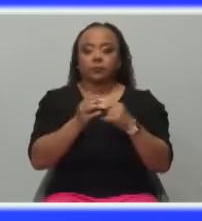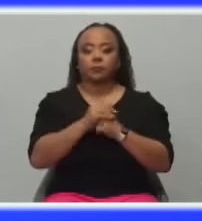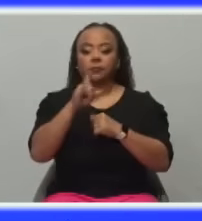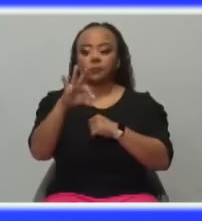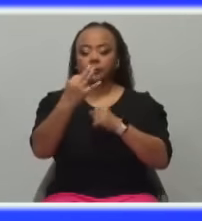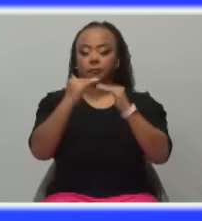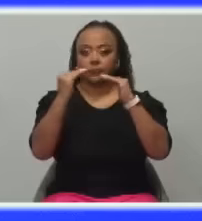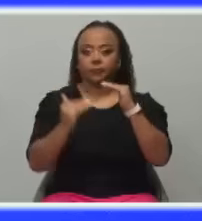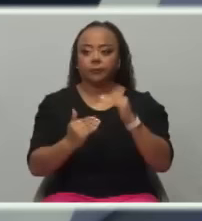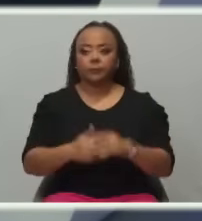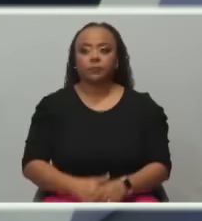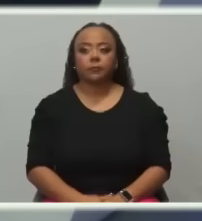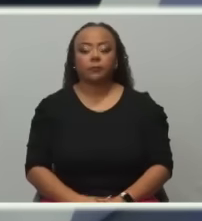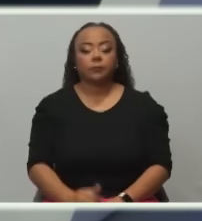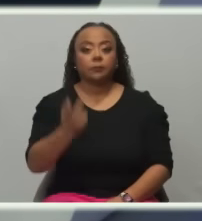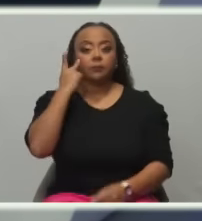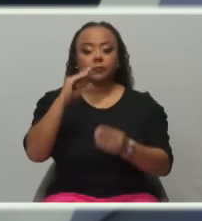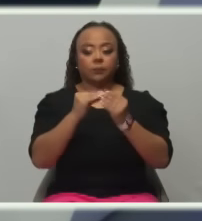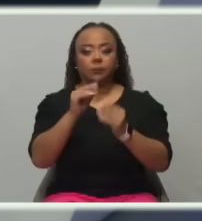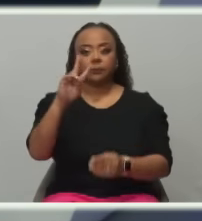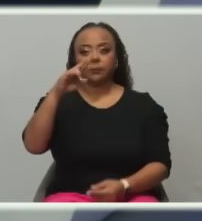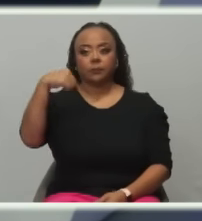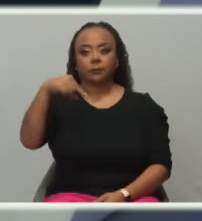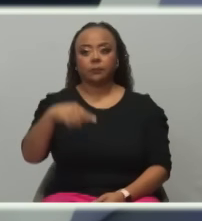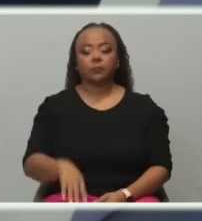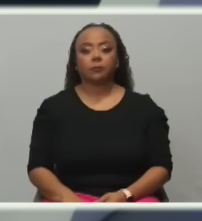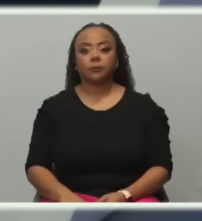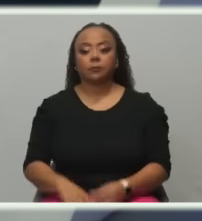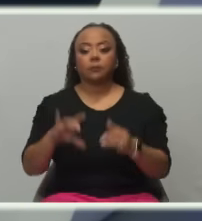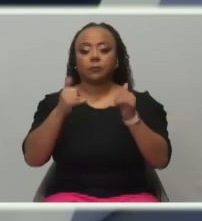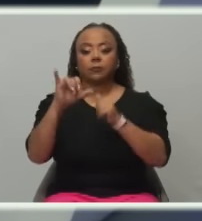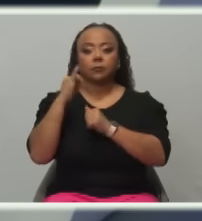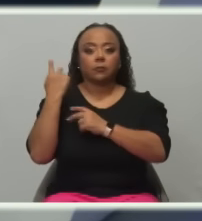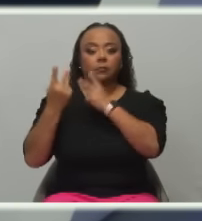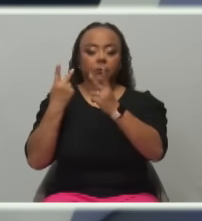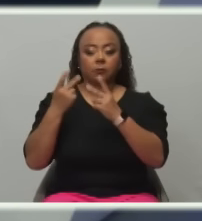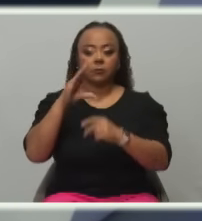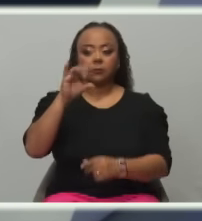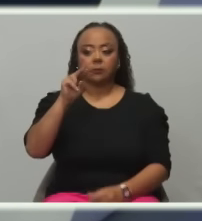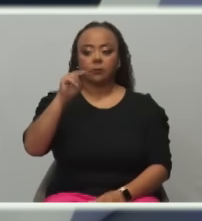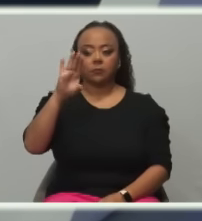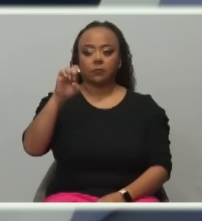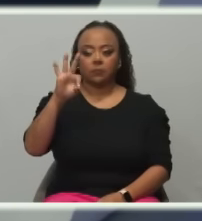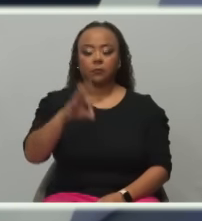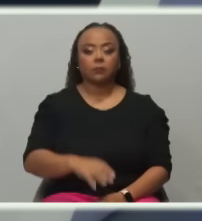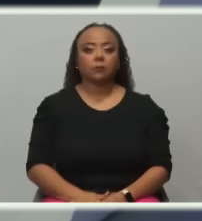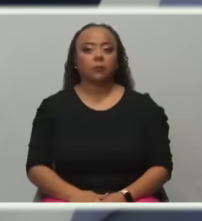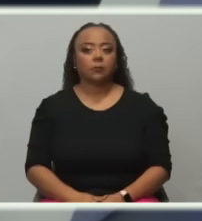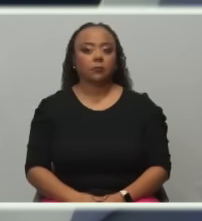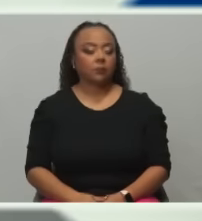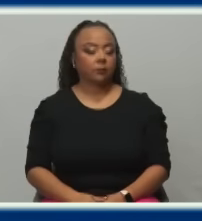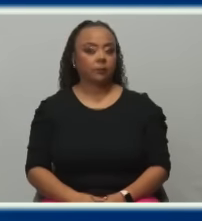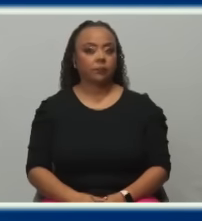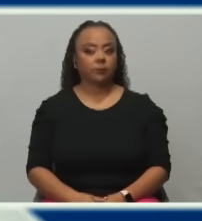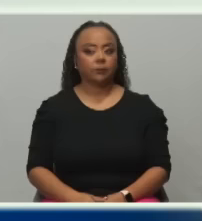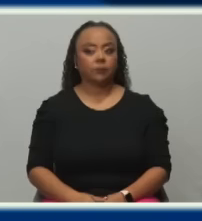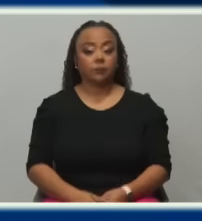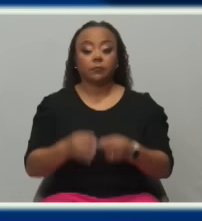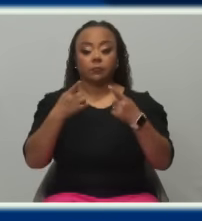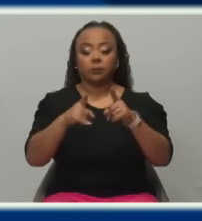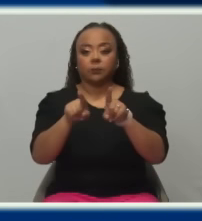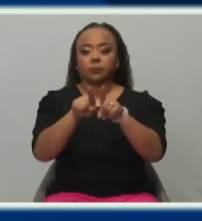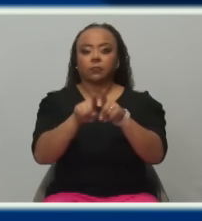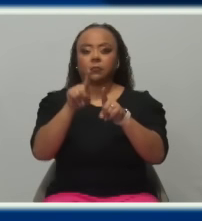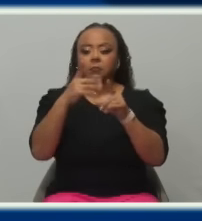forma muy baja vean los números de Vladimir Quesada jugando como visita en Concacaf que nos lleva también a